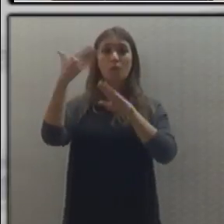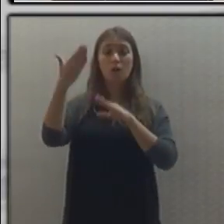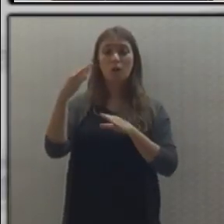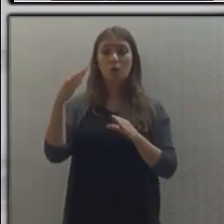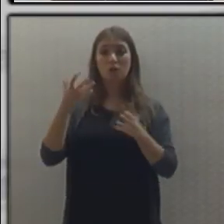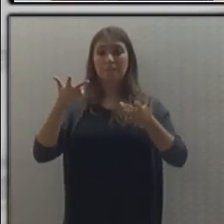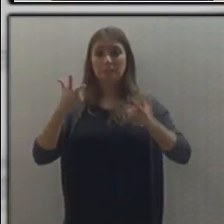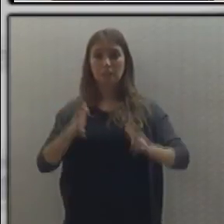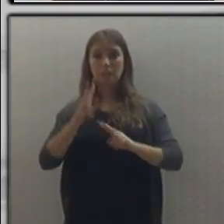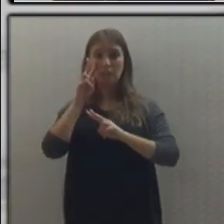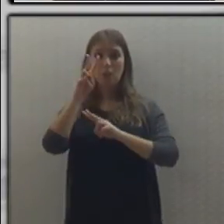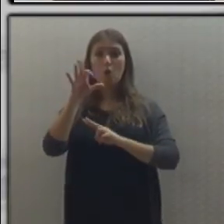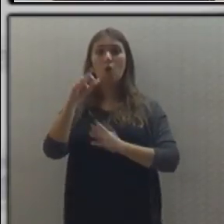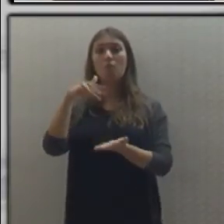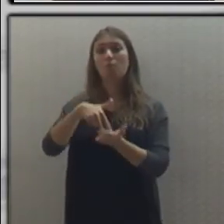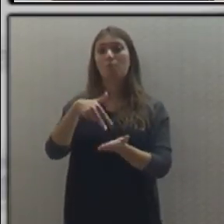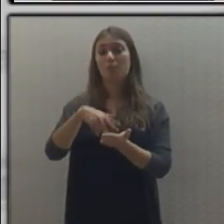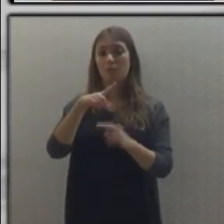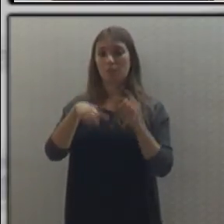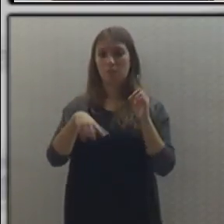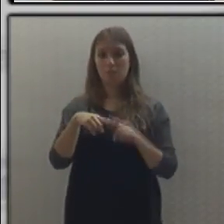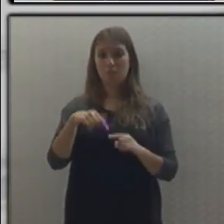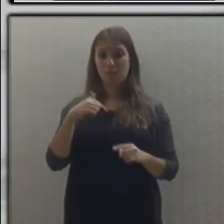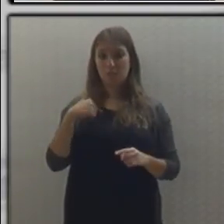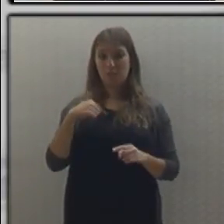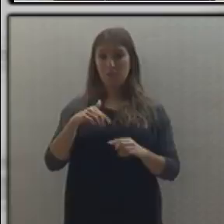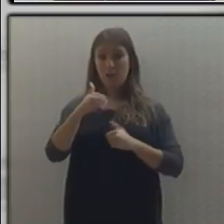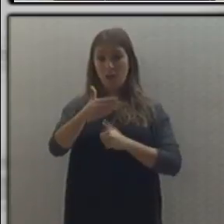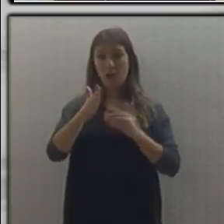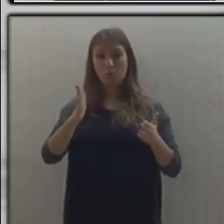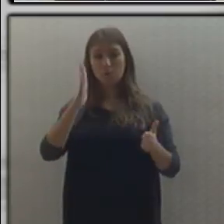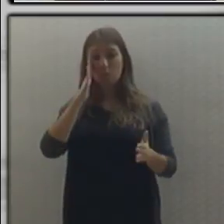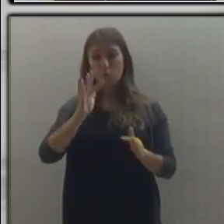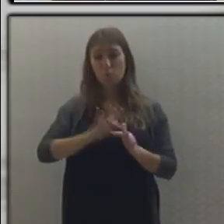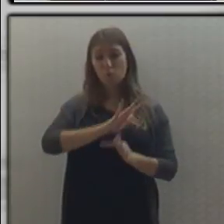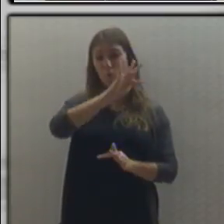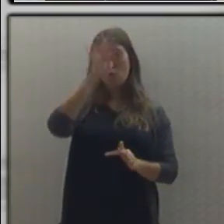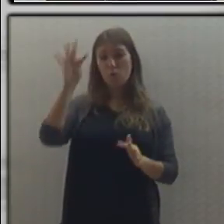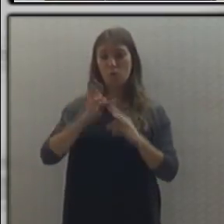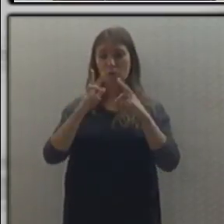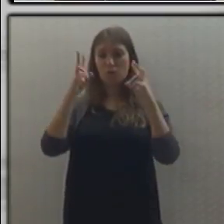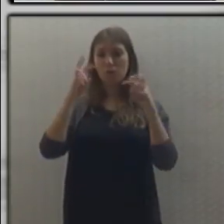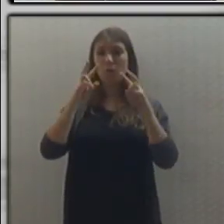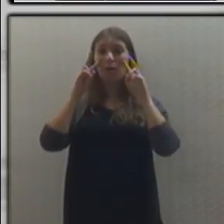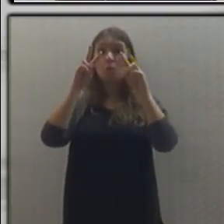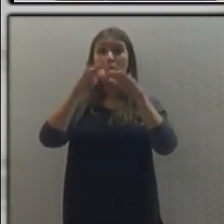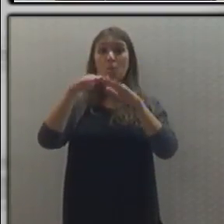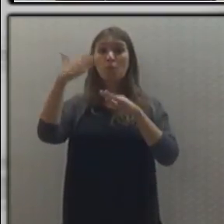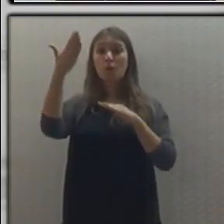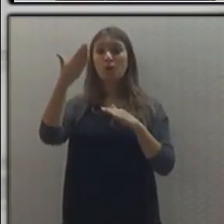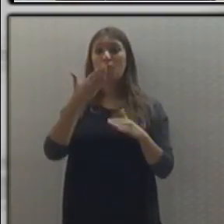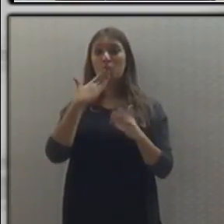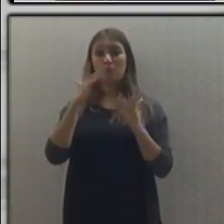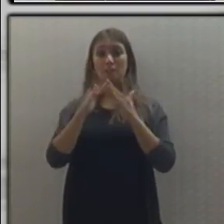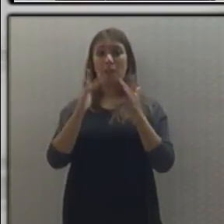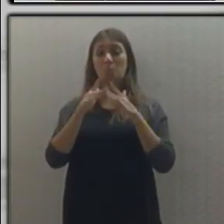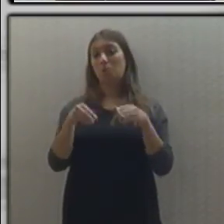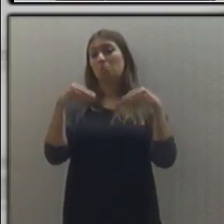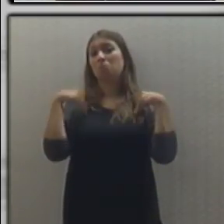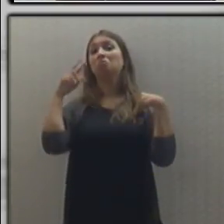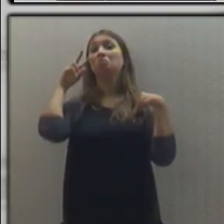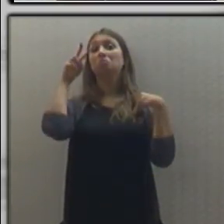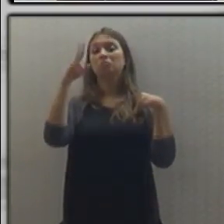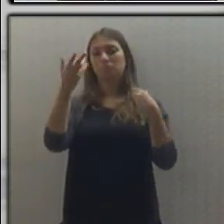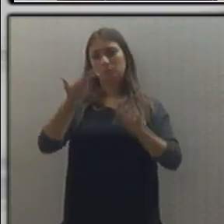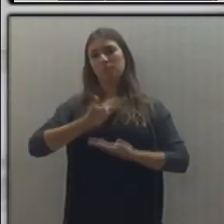de pie. Para una persona que pasa el día entero en su habitación o en su vivienda, el poder mirar al exterior desde la cama ayuda